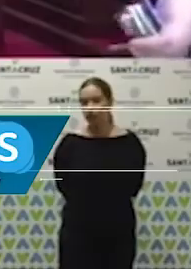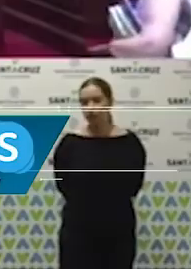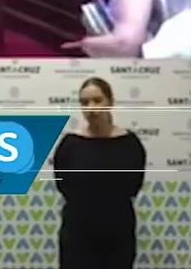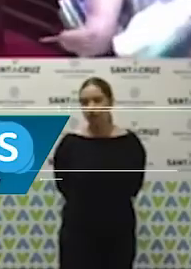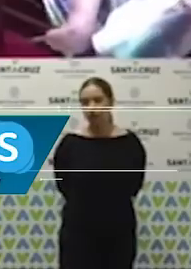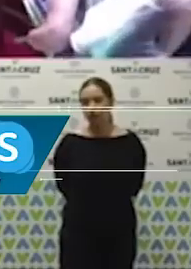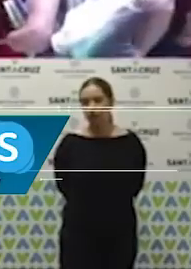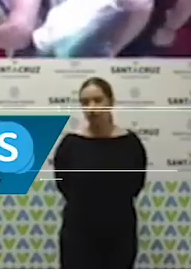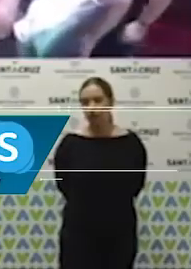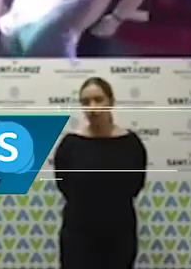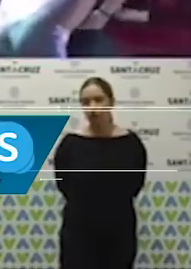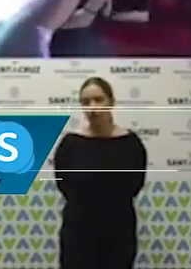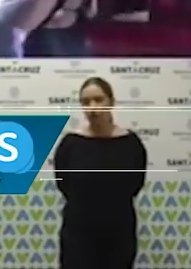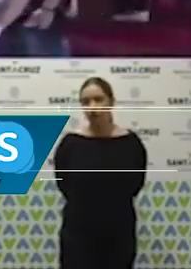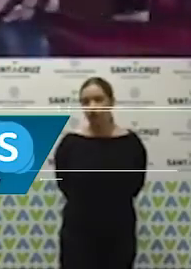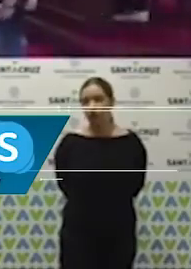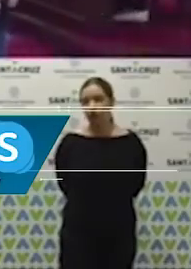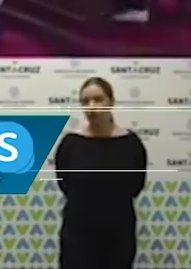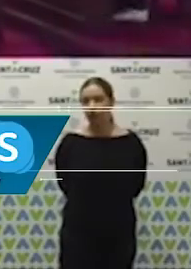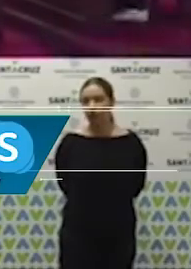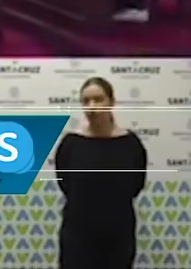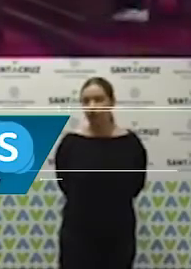el responsable de esa